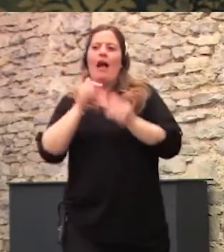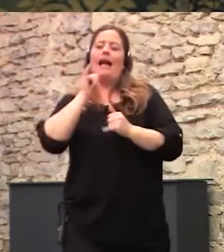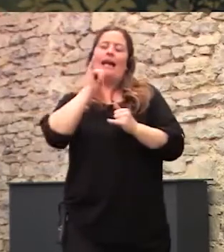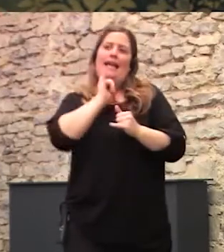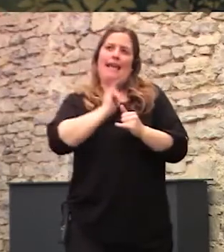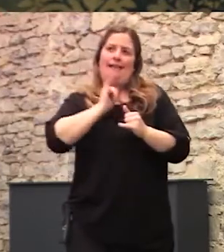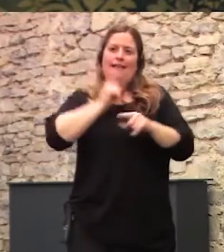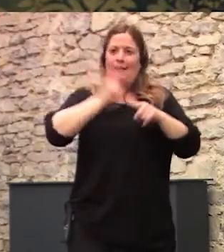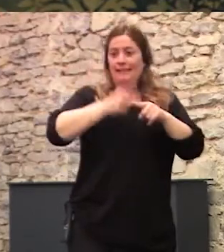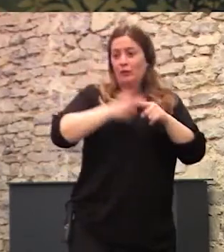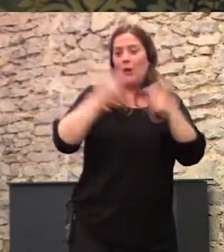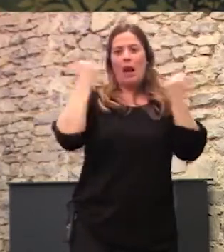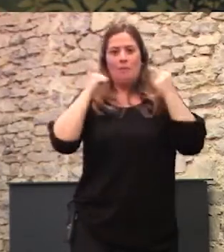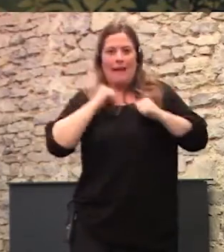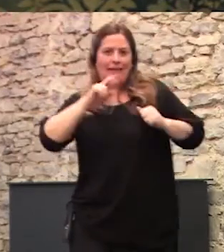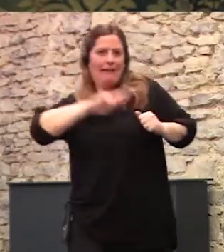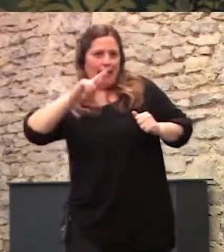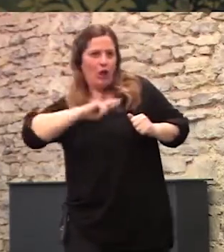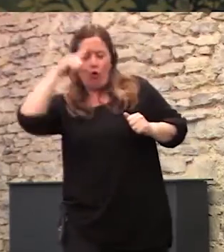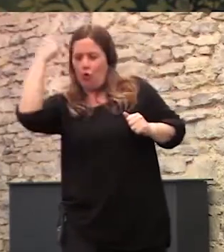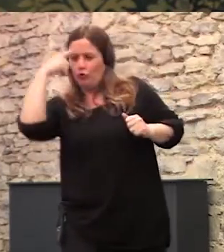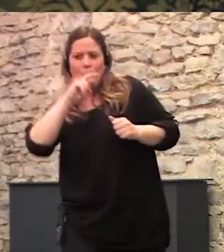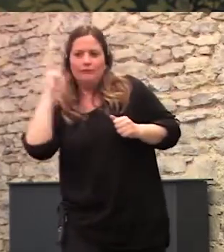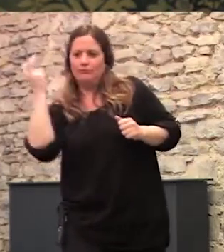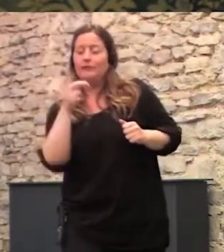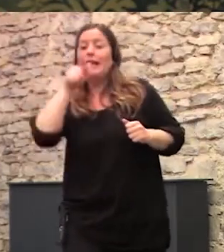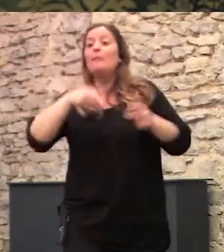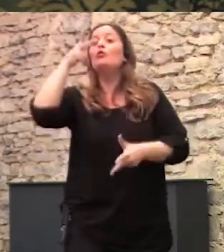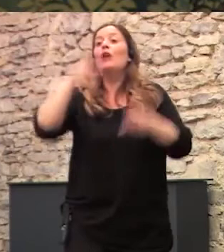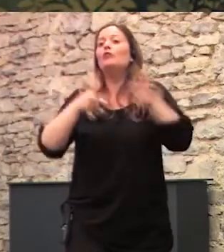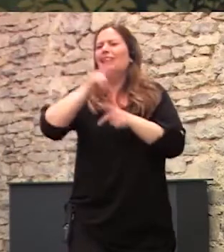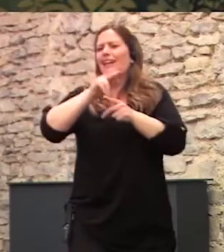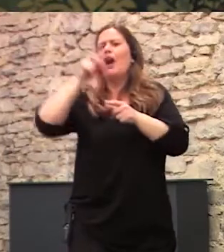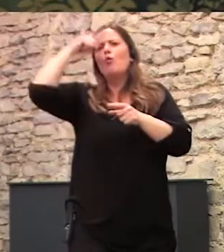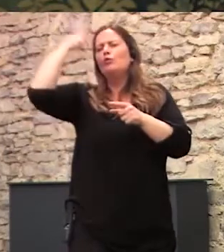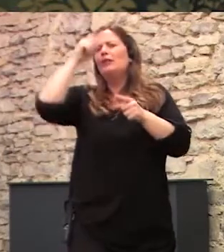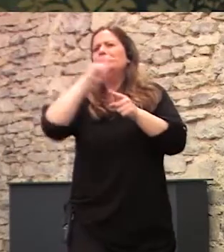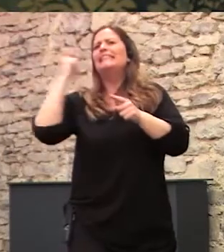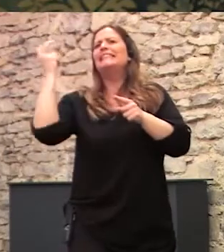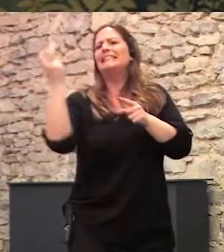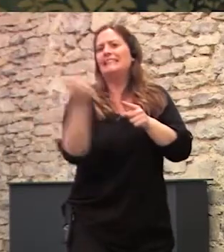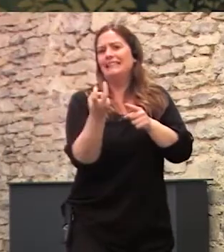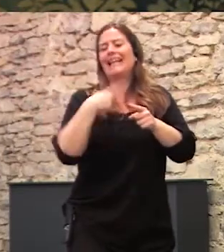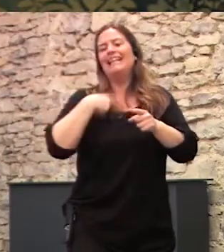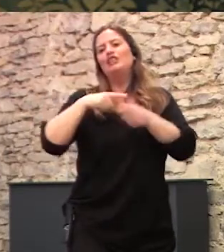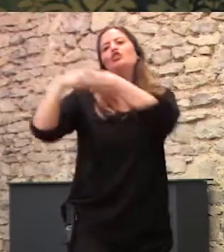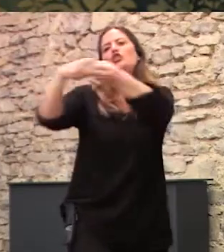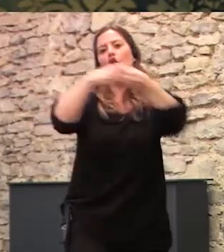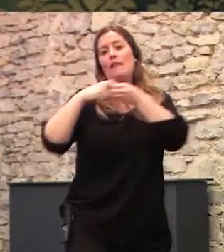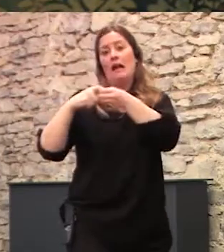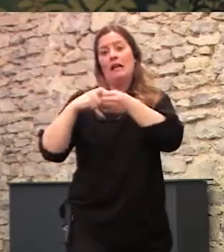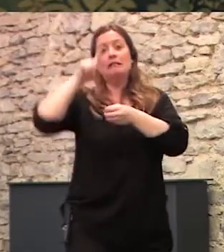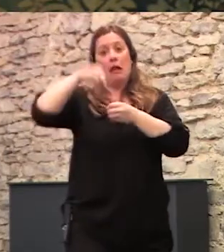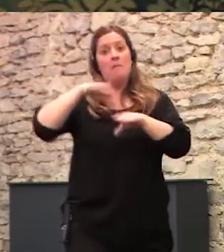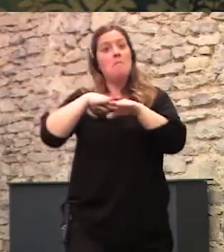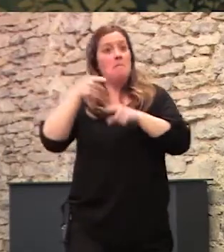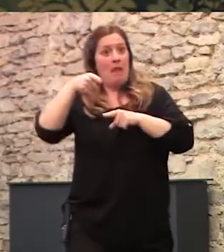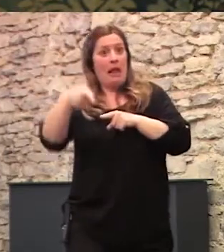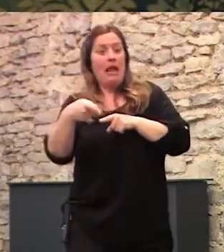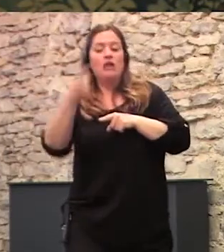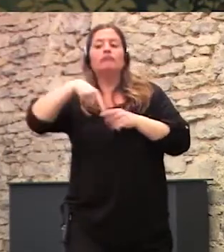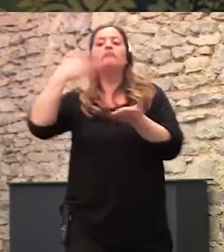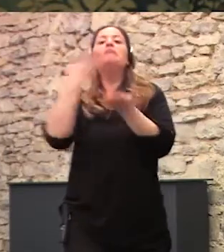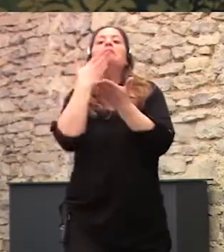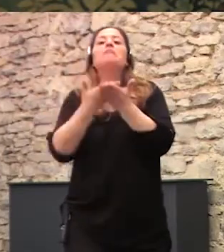cultural, de una Euskal Herria culturalmente diversa, laica y solidaria. Para ello, reivindicamos el diálogo, la creación